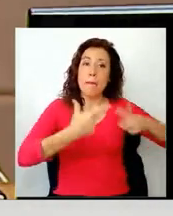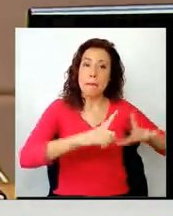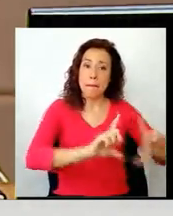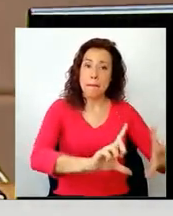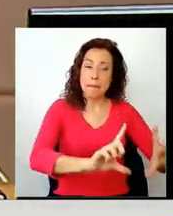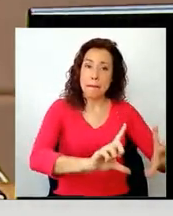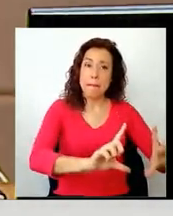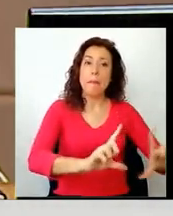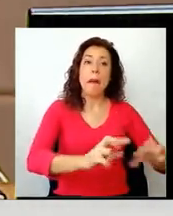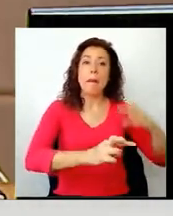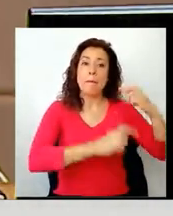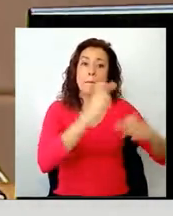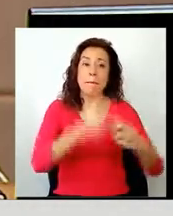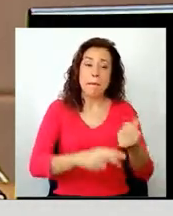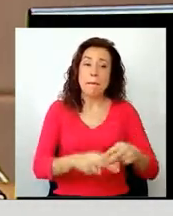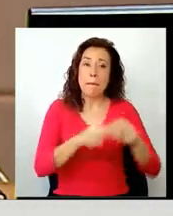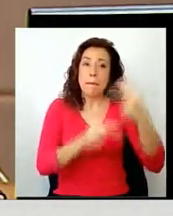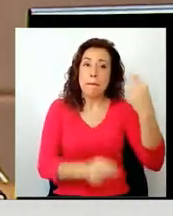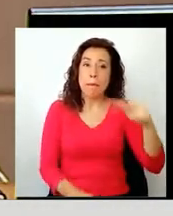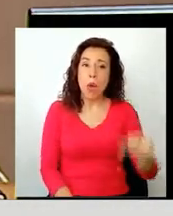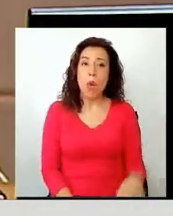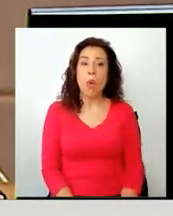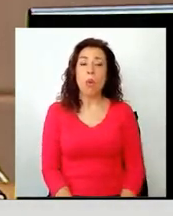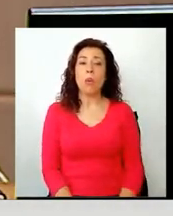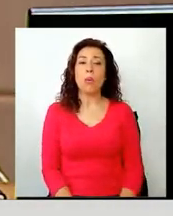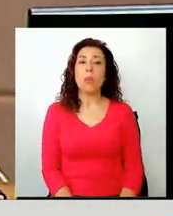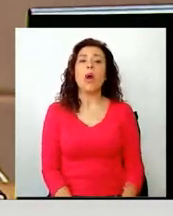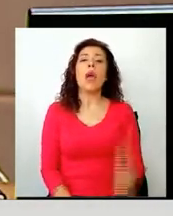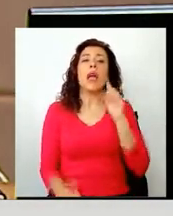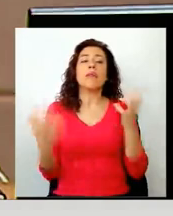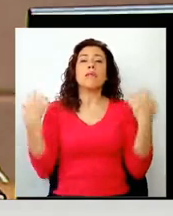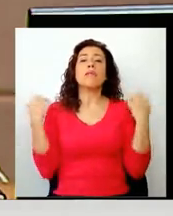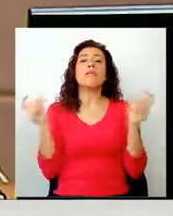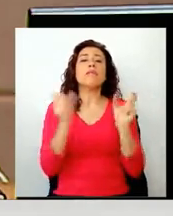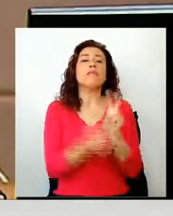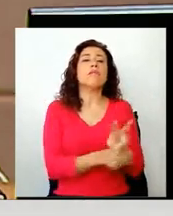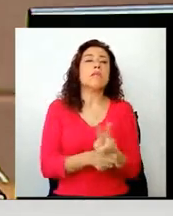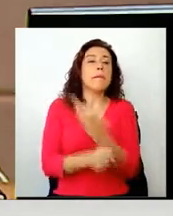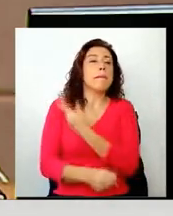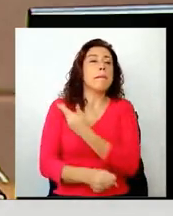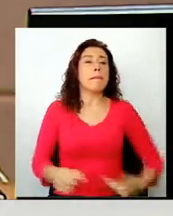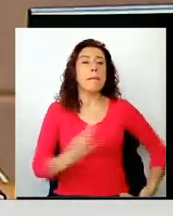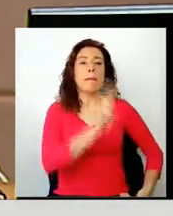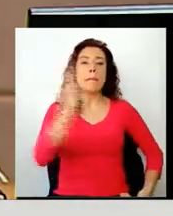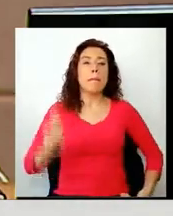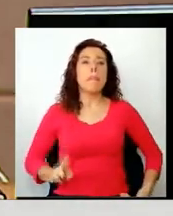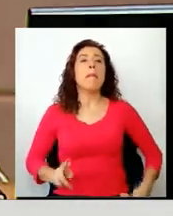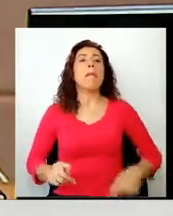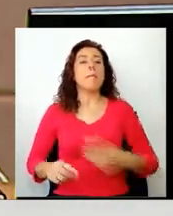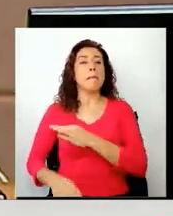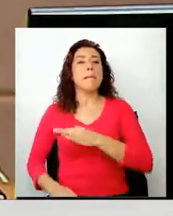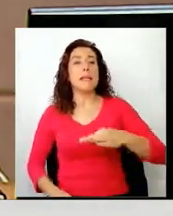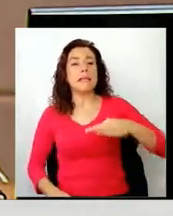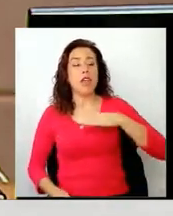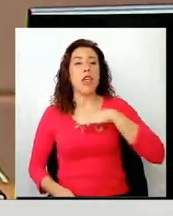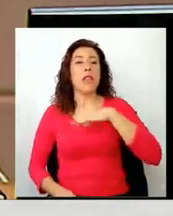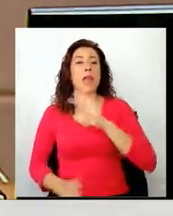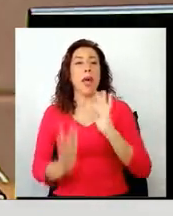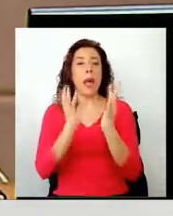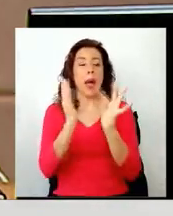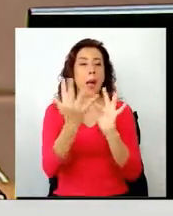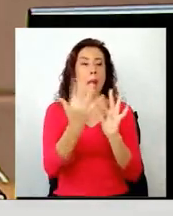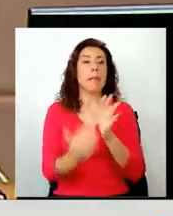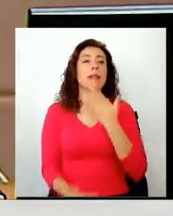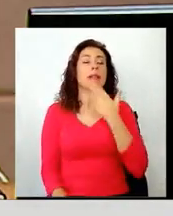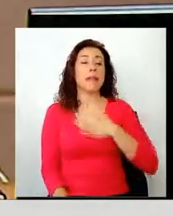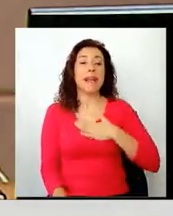propio sujeto a la supervigilancia del presidente de la república a través del ministerio el medio ambiente pero queremos destacar que dentro